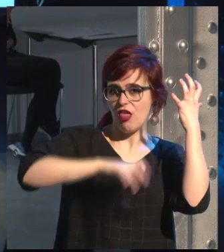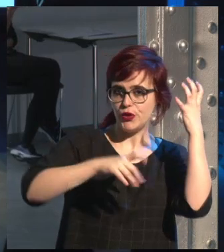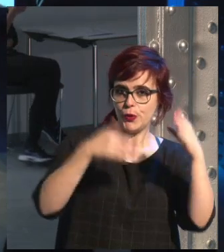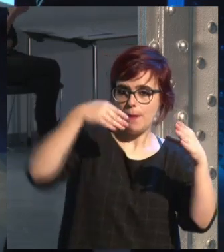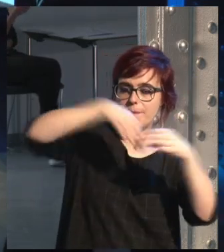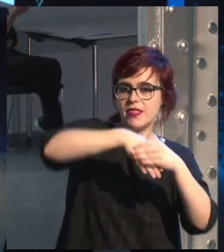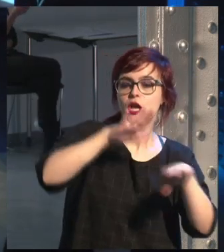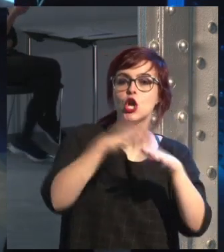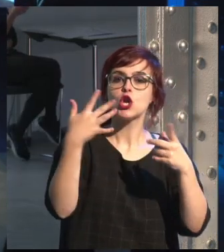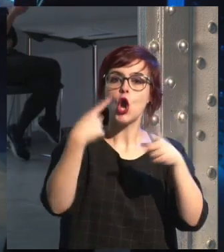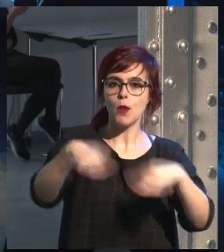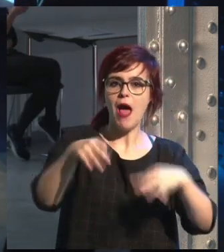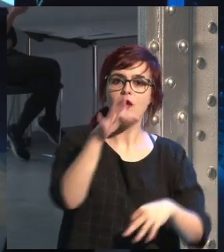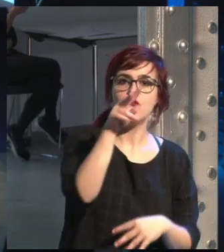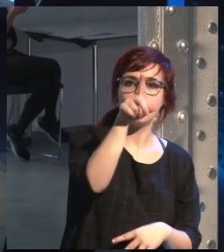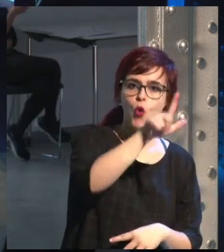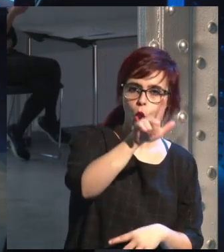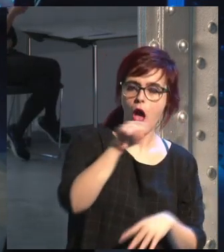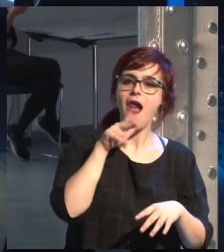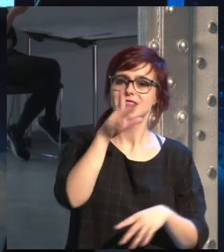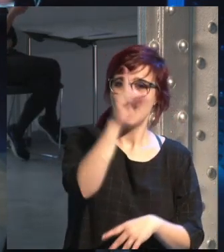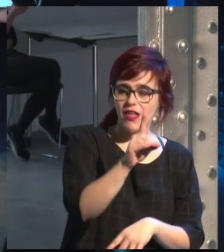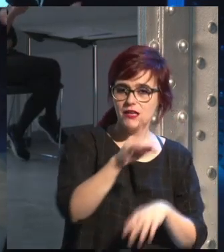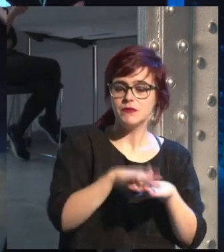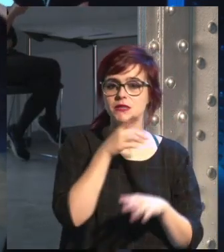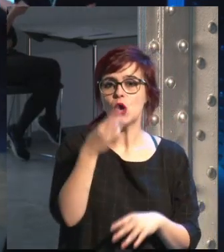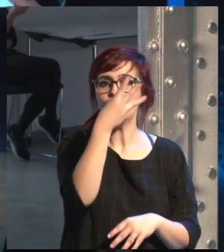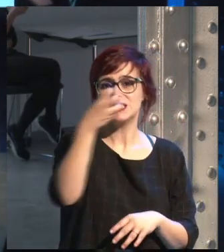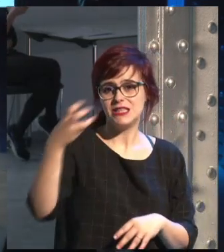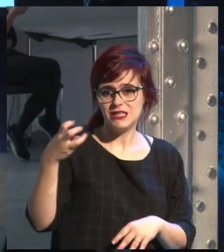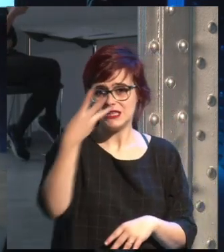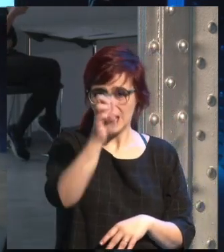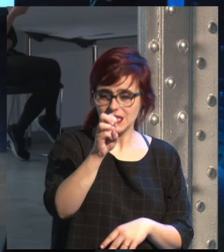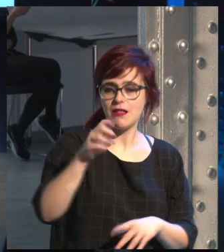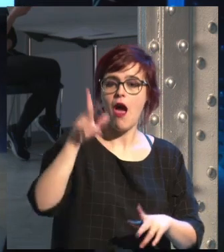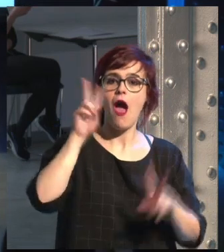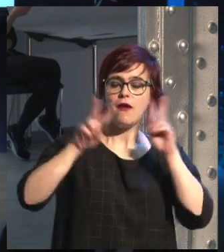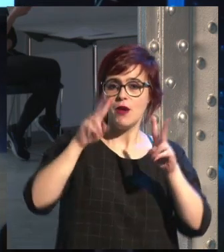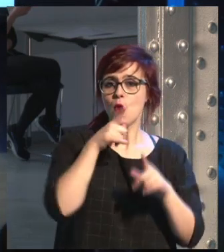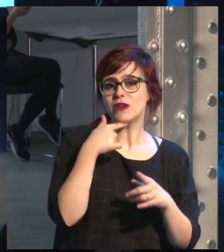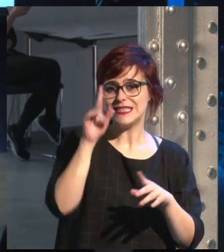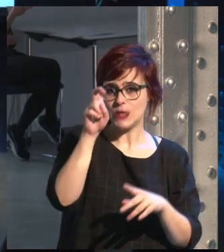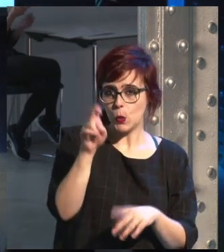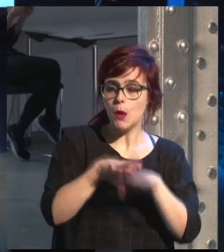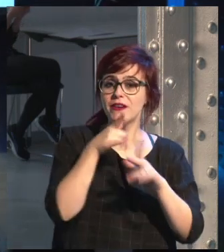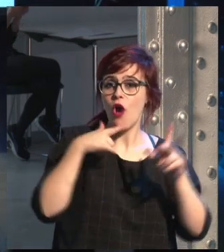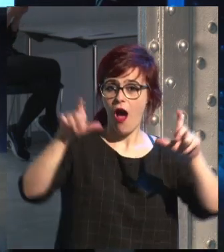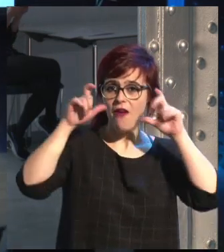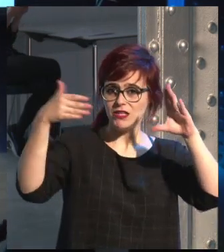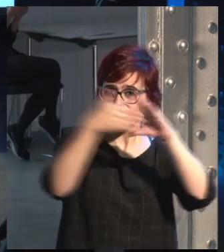resolución Full HD normalmente se reproduce a 30 frames por segundo. ¿Vale? Sin embargo, en una gafa de red virtual que